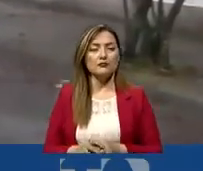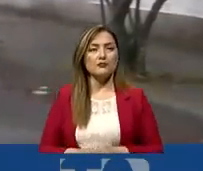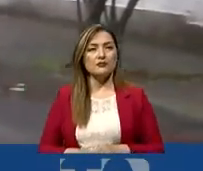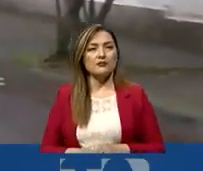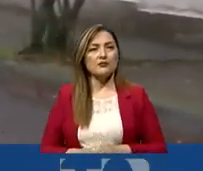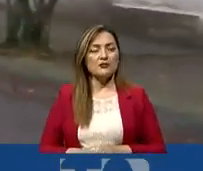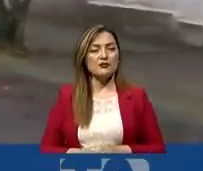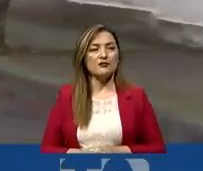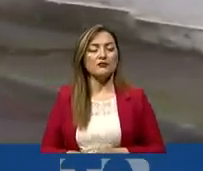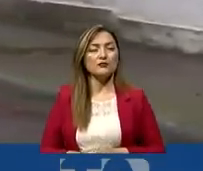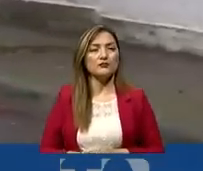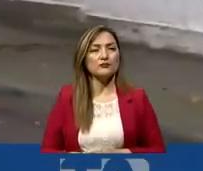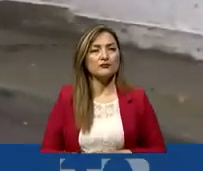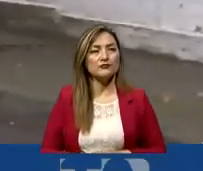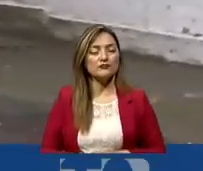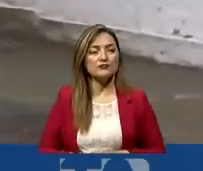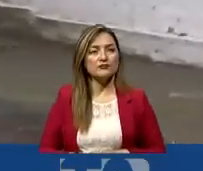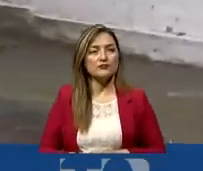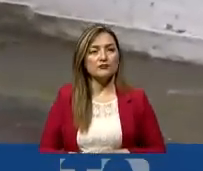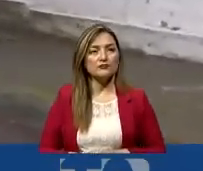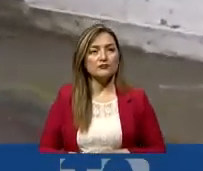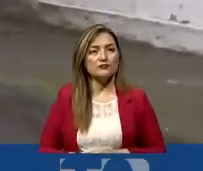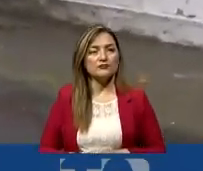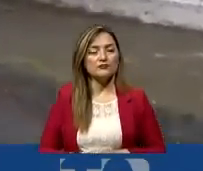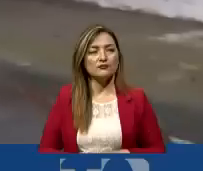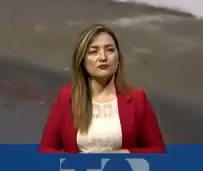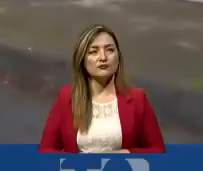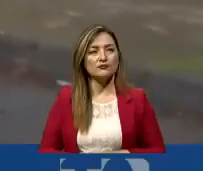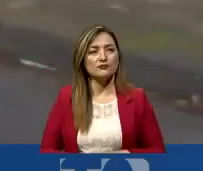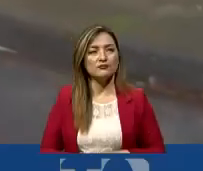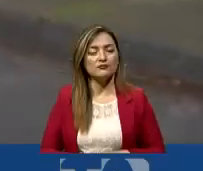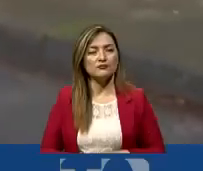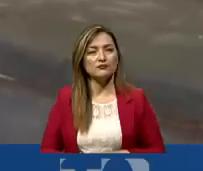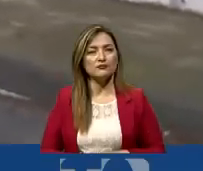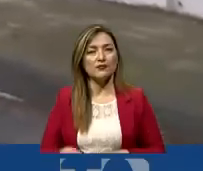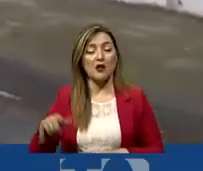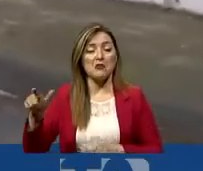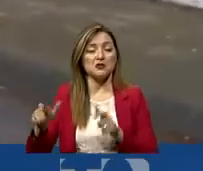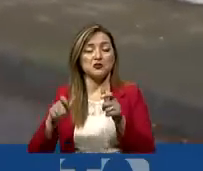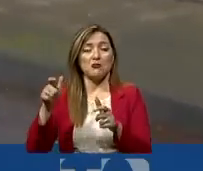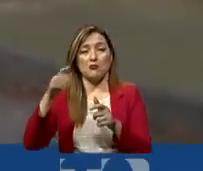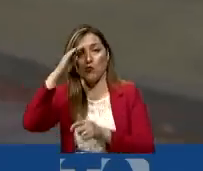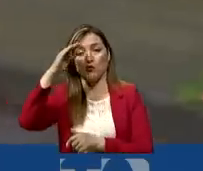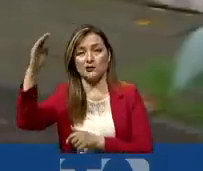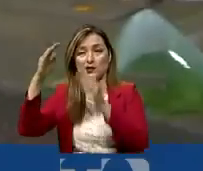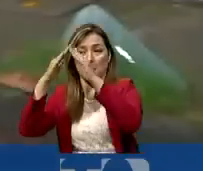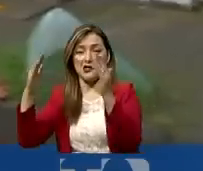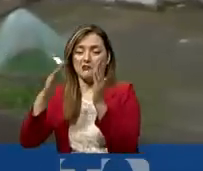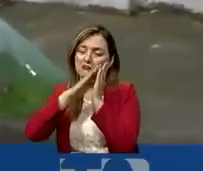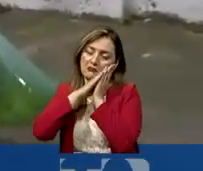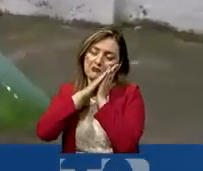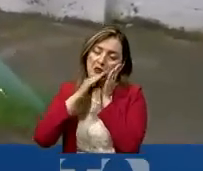vienen, duermen los sueños de los justos en su país muy cómodo, pero no se preocupa